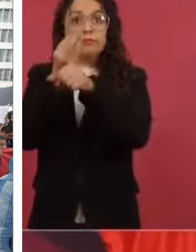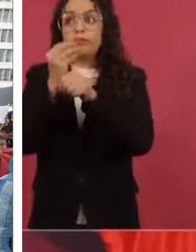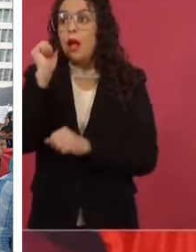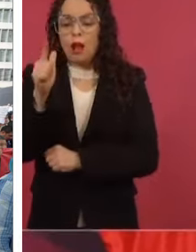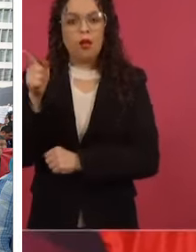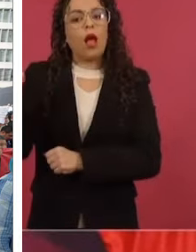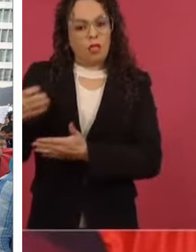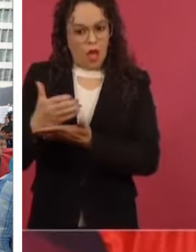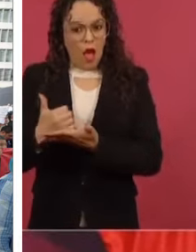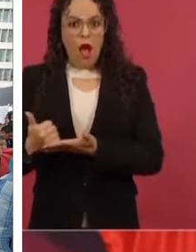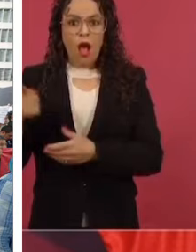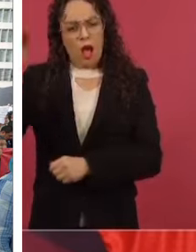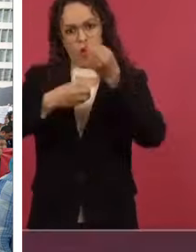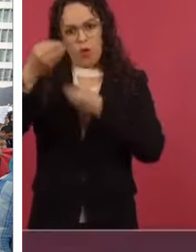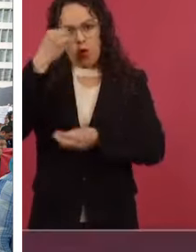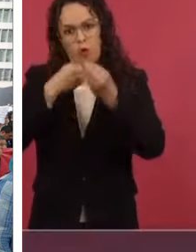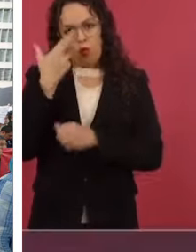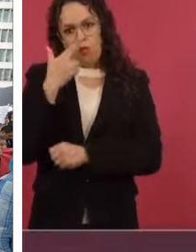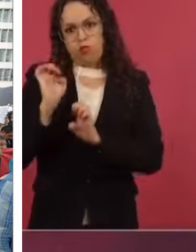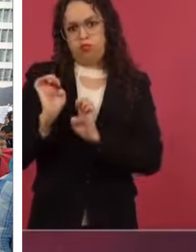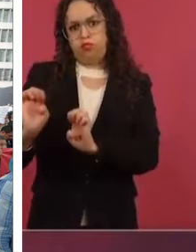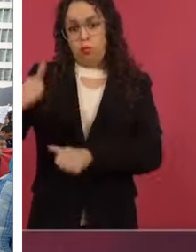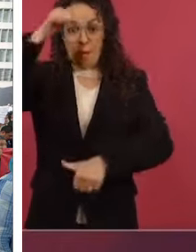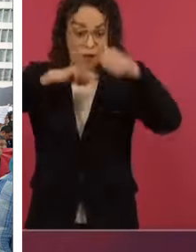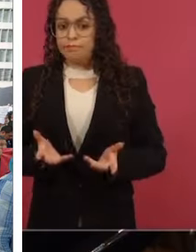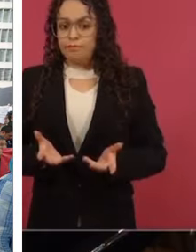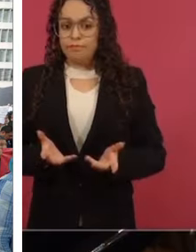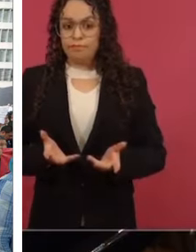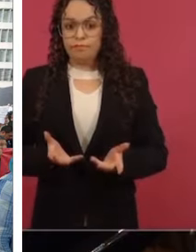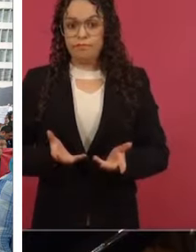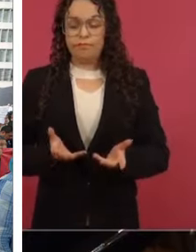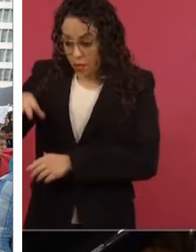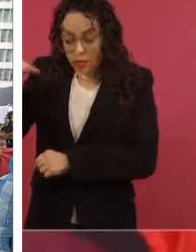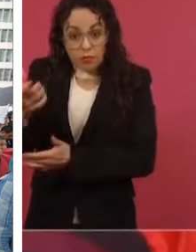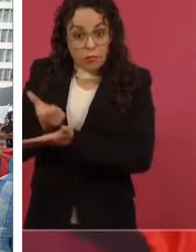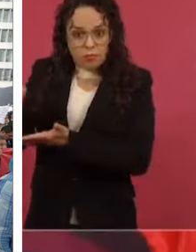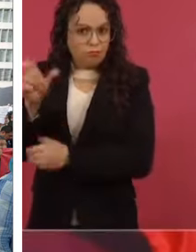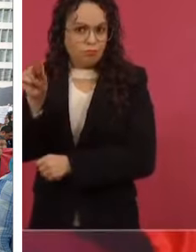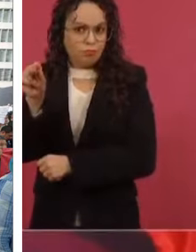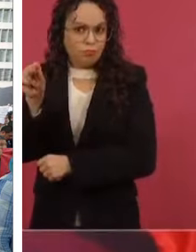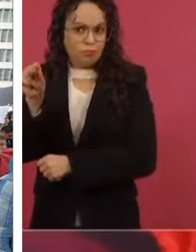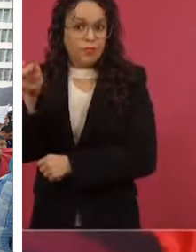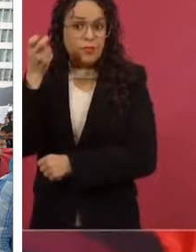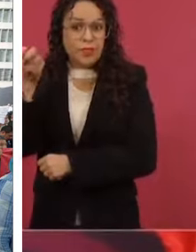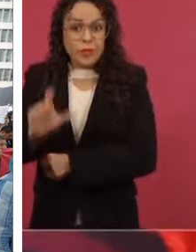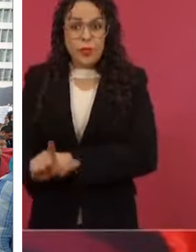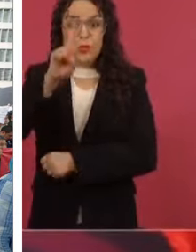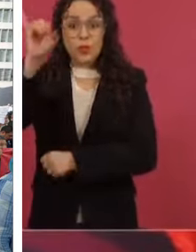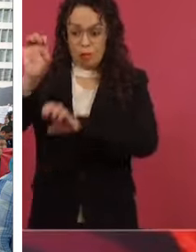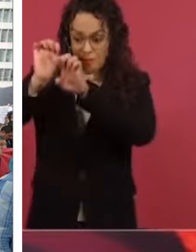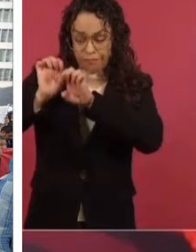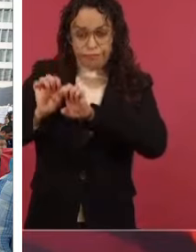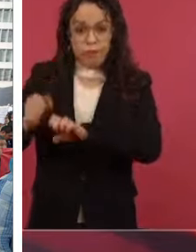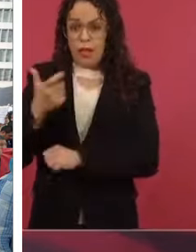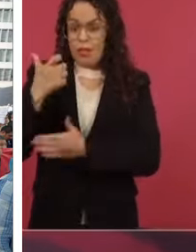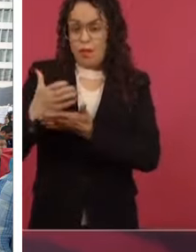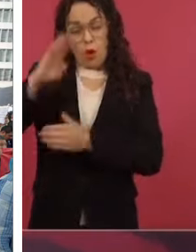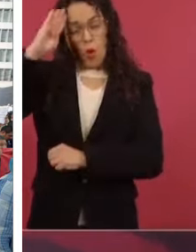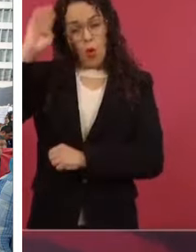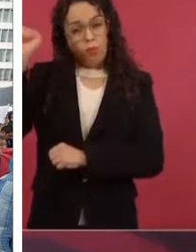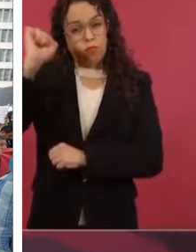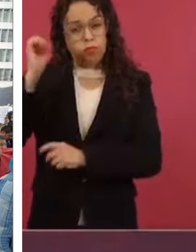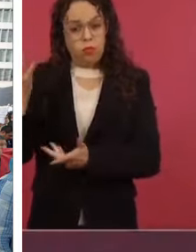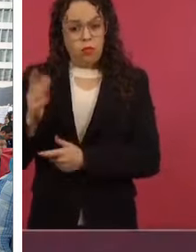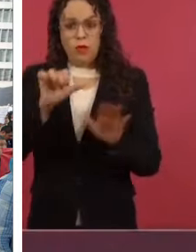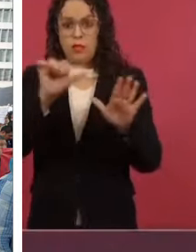sus comilonas, sus cirugías plásticas, viáticos, todos esos lujos, los sueldos, que en general